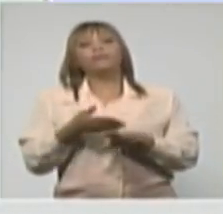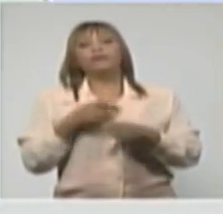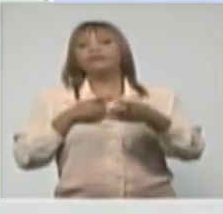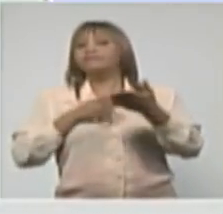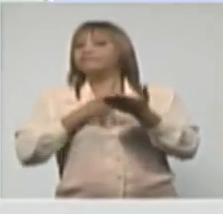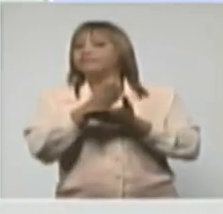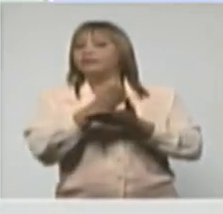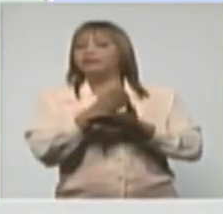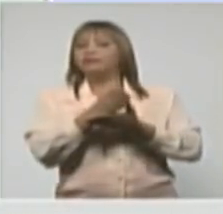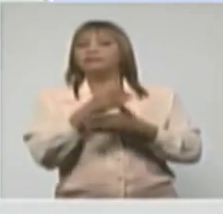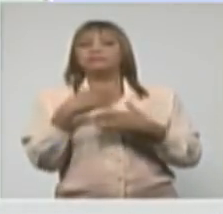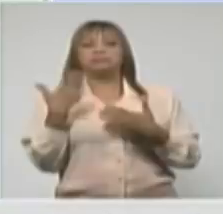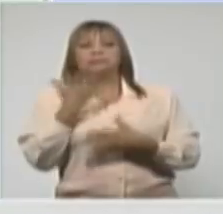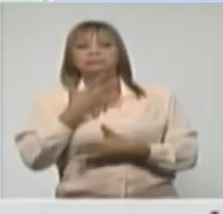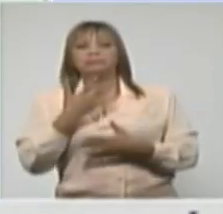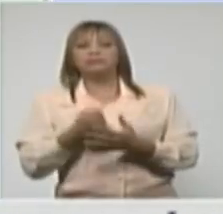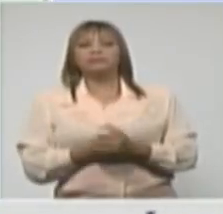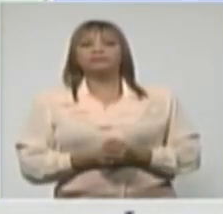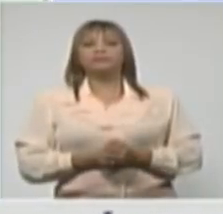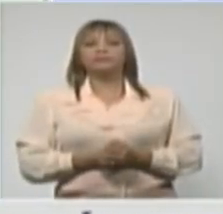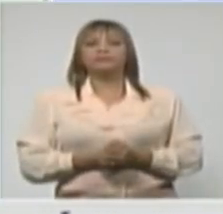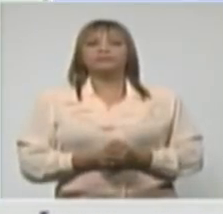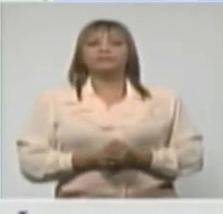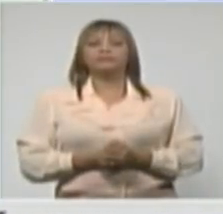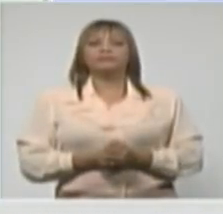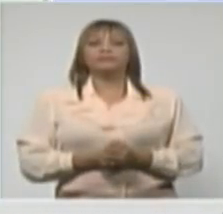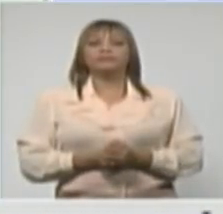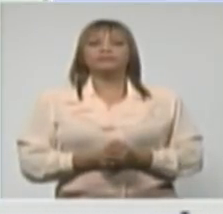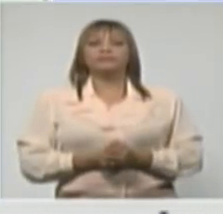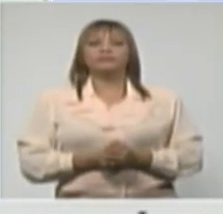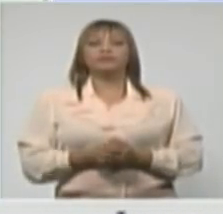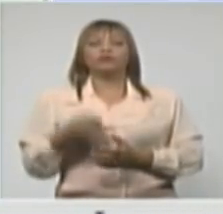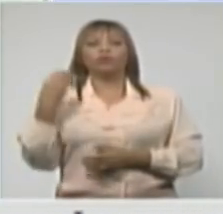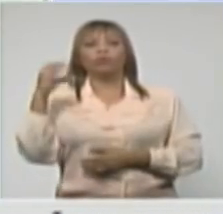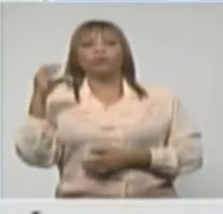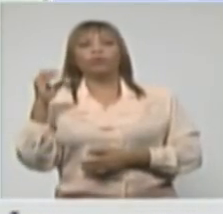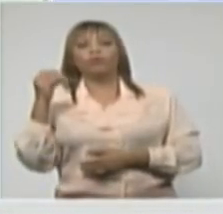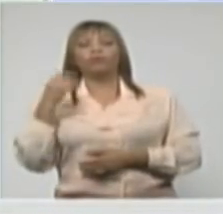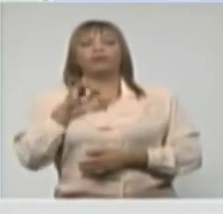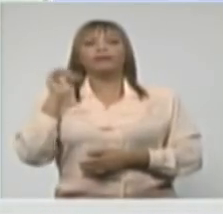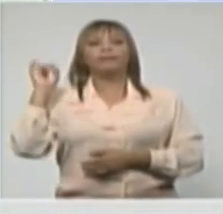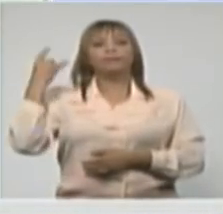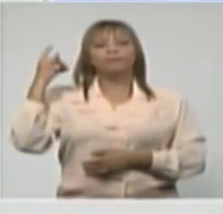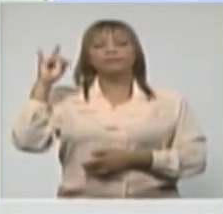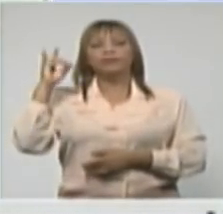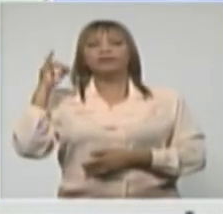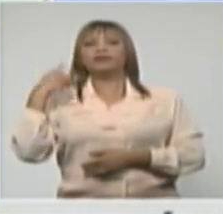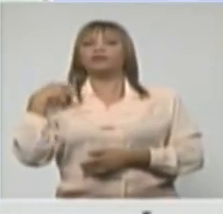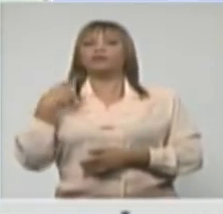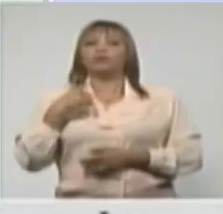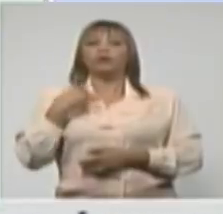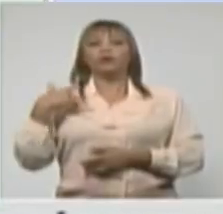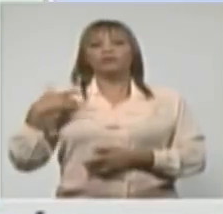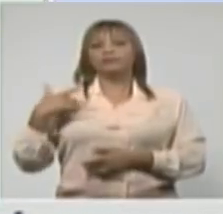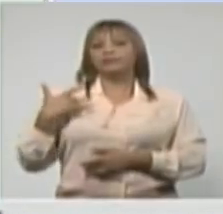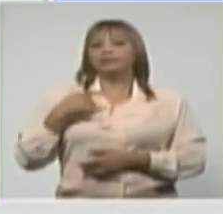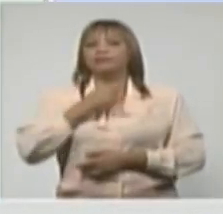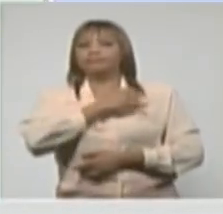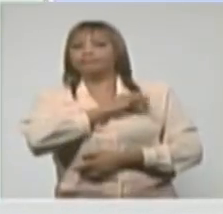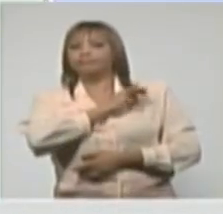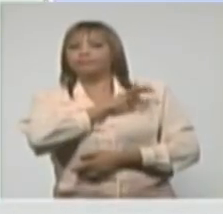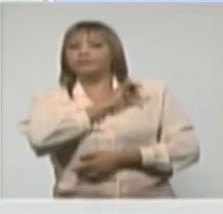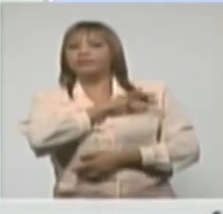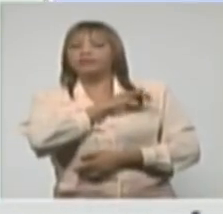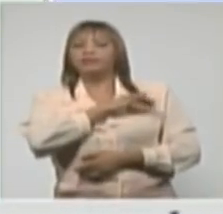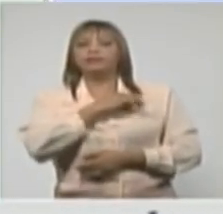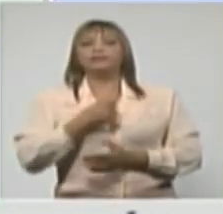ha ocurrido en los últimos días, Colombia, Perú, Argentina, México, Chile, Canadá, Ecuador, Bolivia,